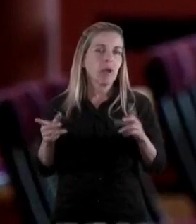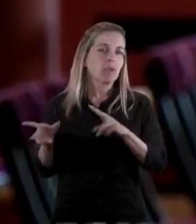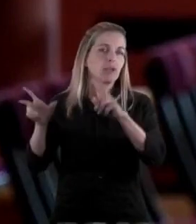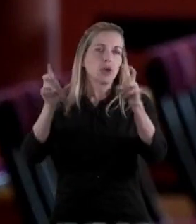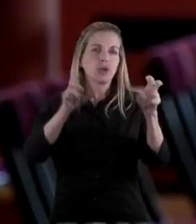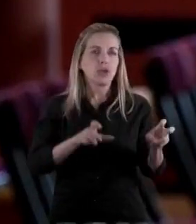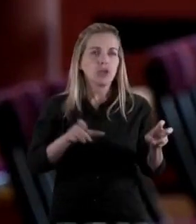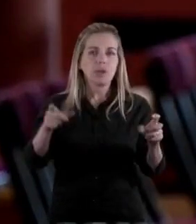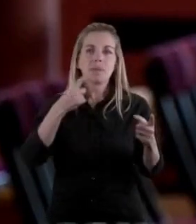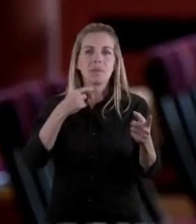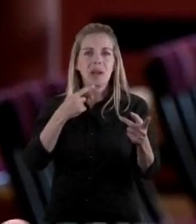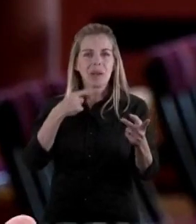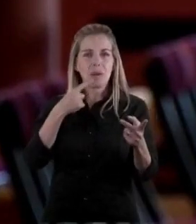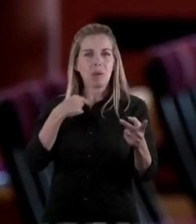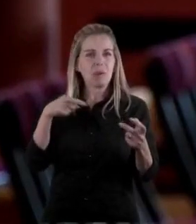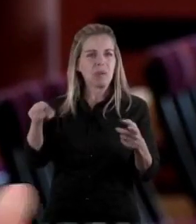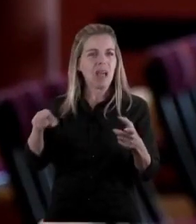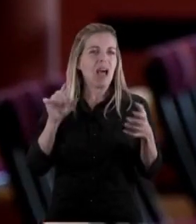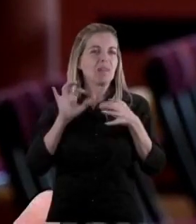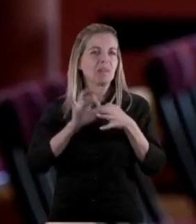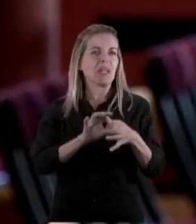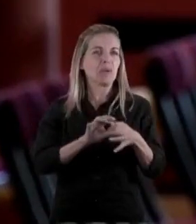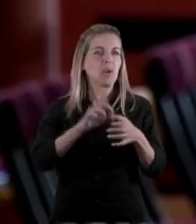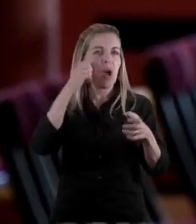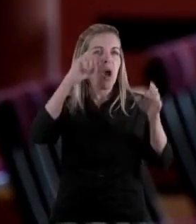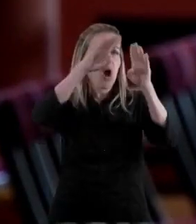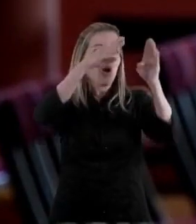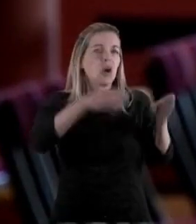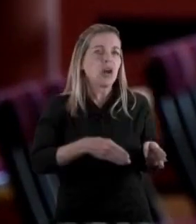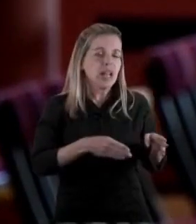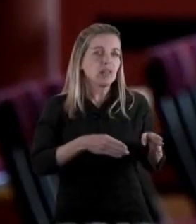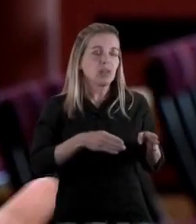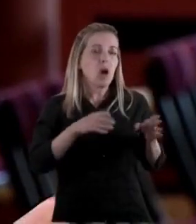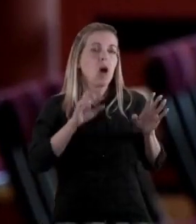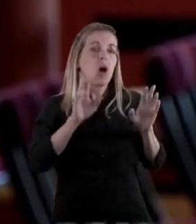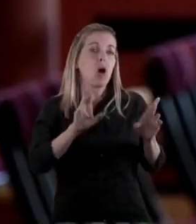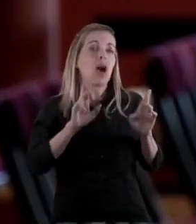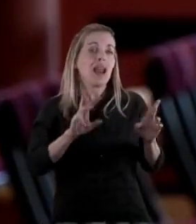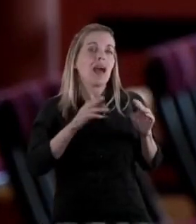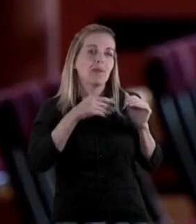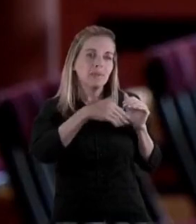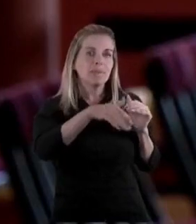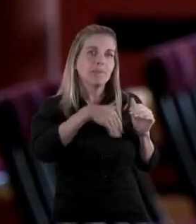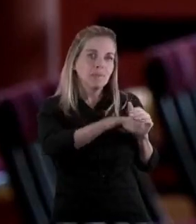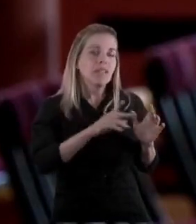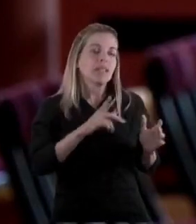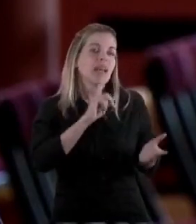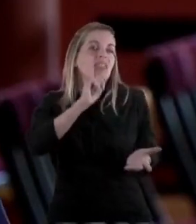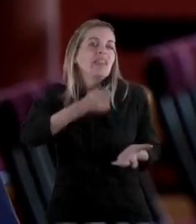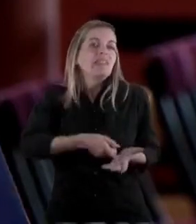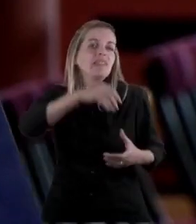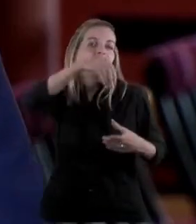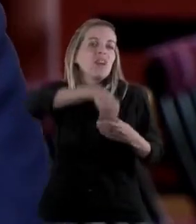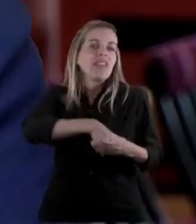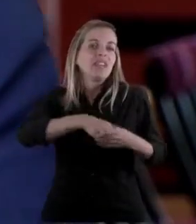temas son temas vinculados a lo parlamentario que esperemos, digamos, que tenga su curso y las decisiones dentro